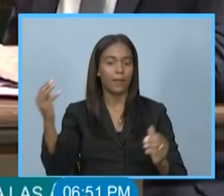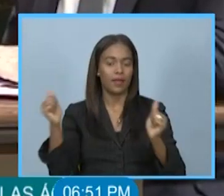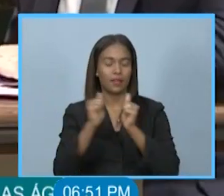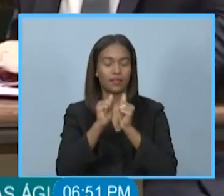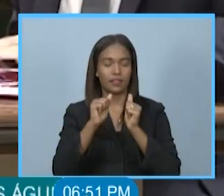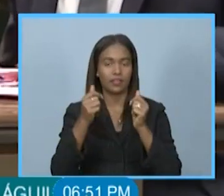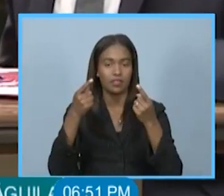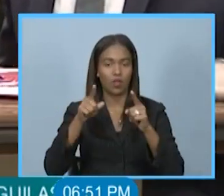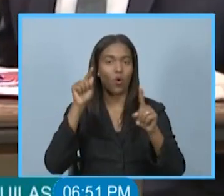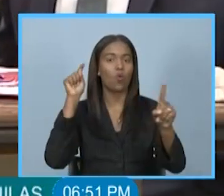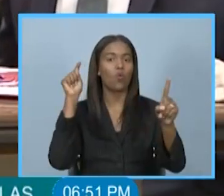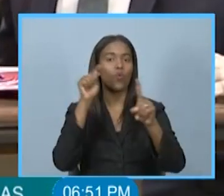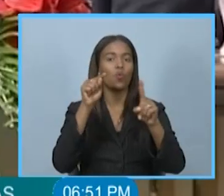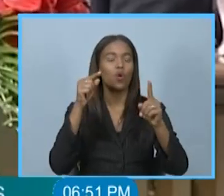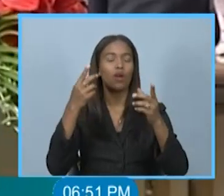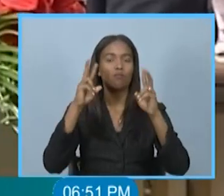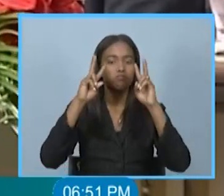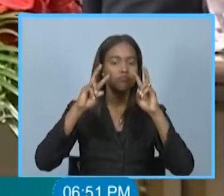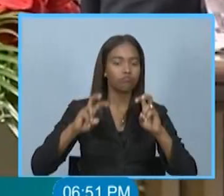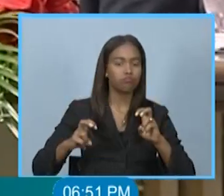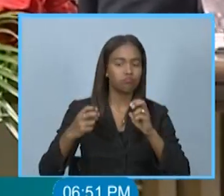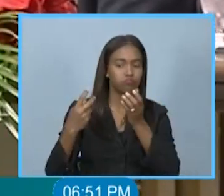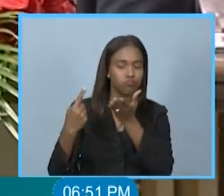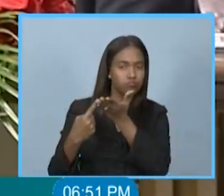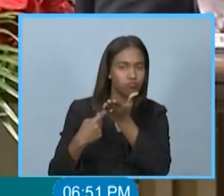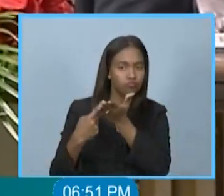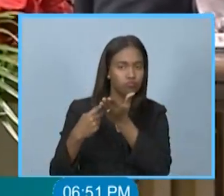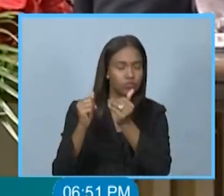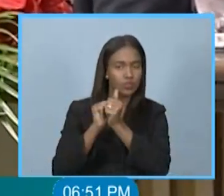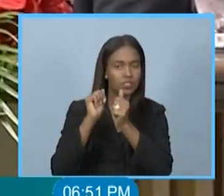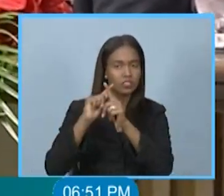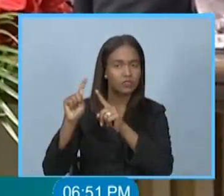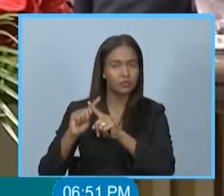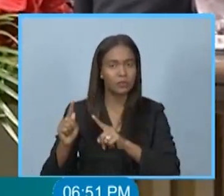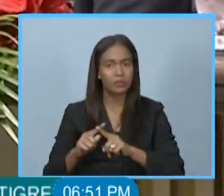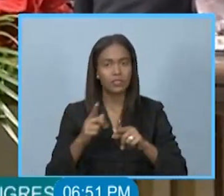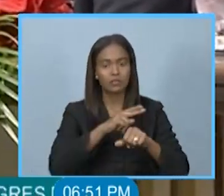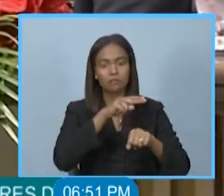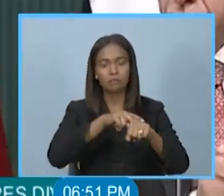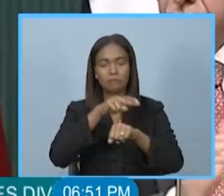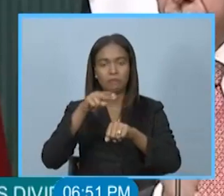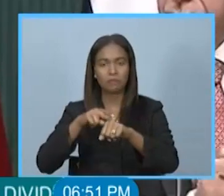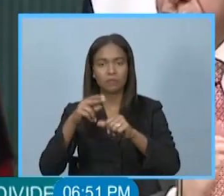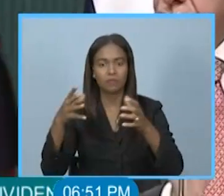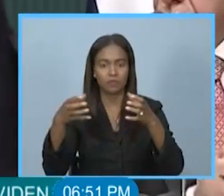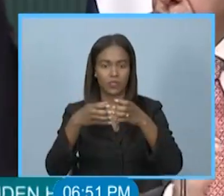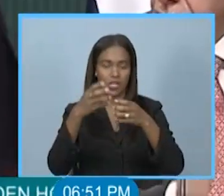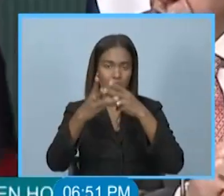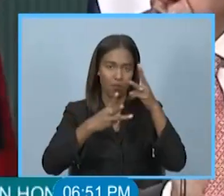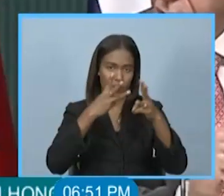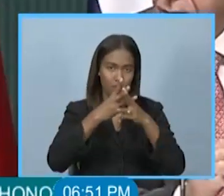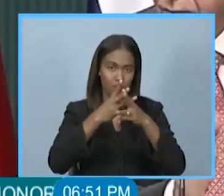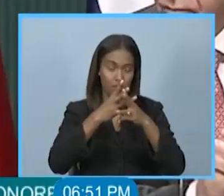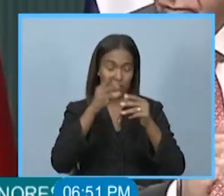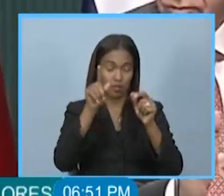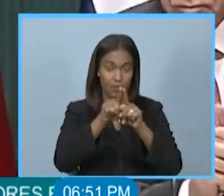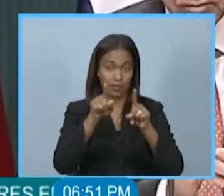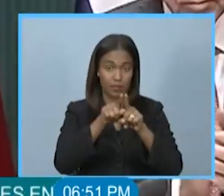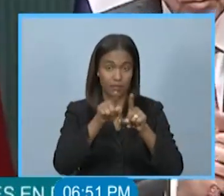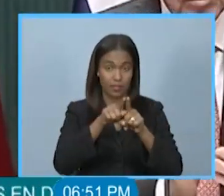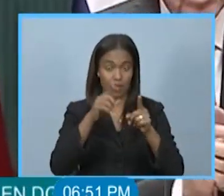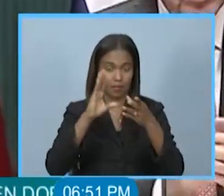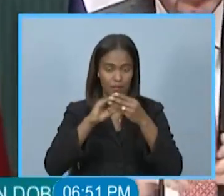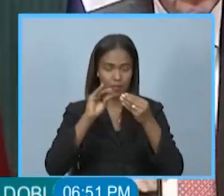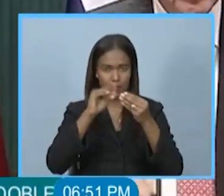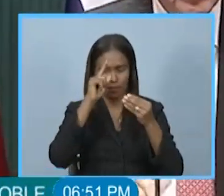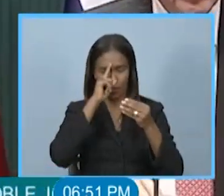ankara con el objetivo de estudiar conjuntamente diversas cuestiones regionales y mundiales en particular en los